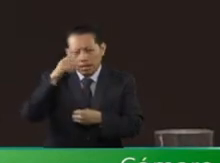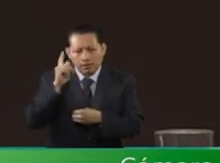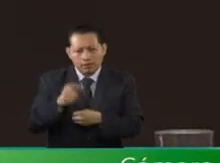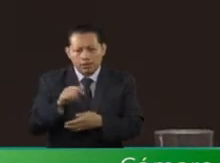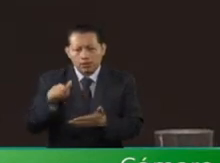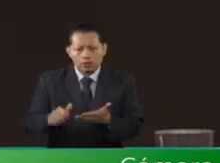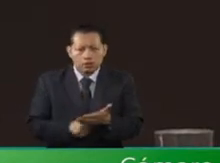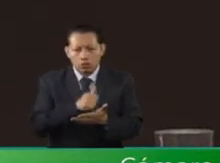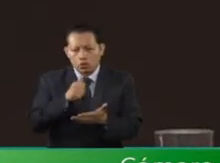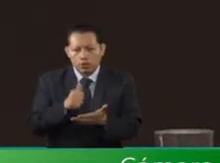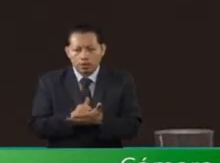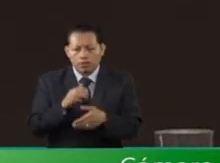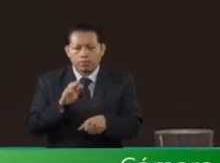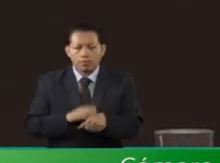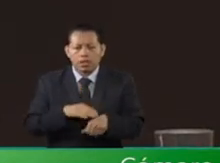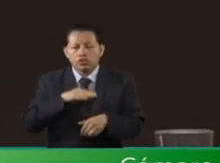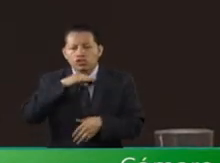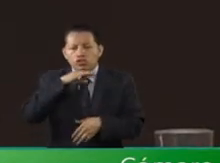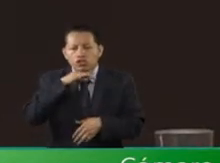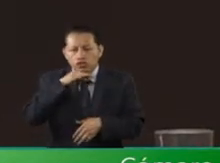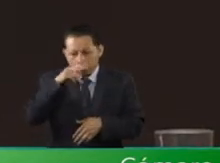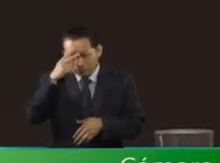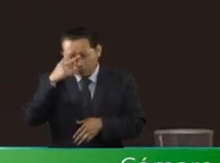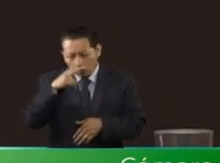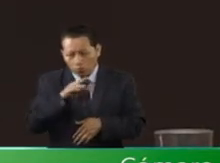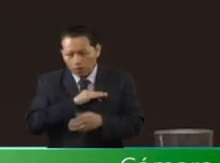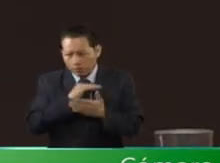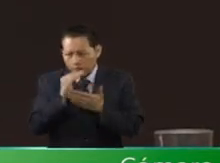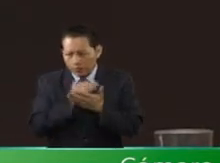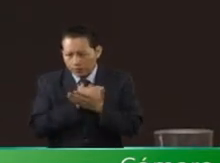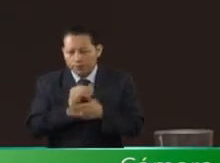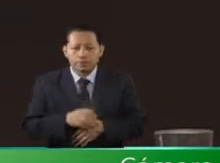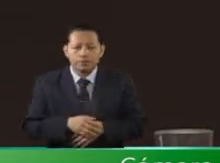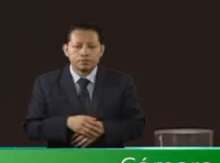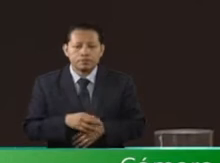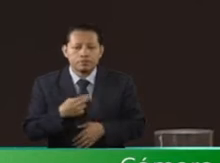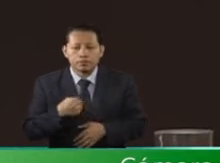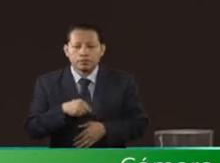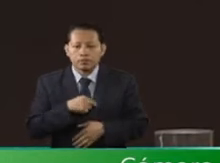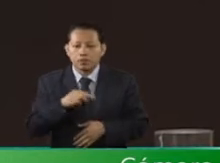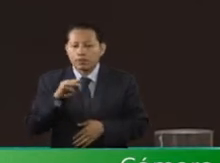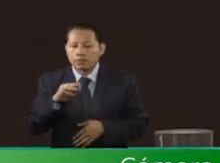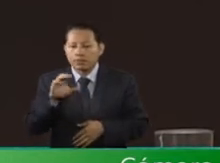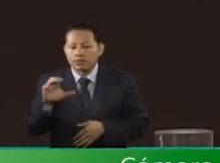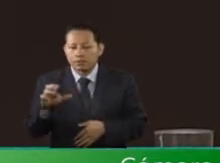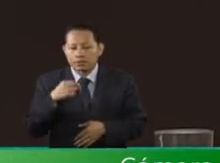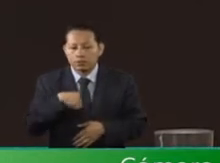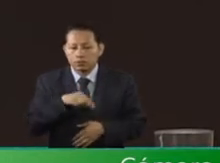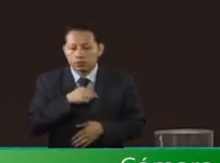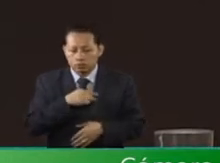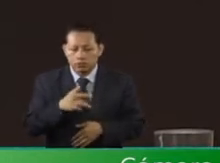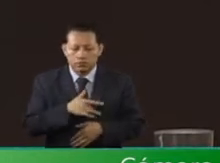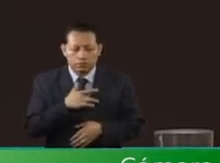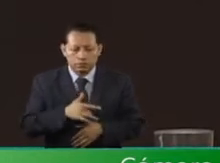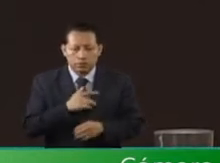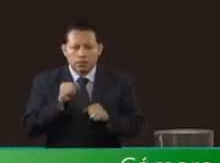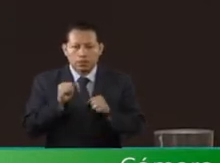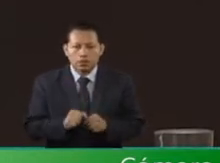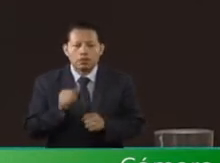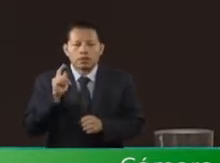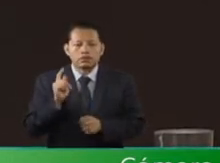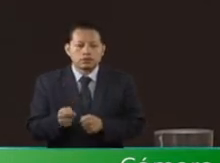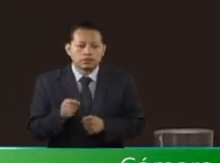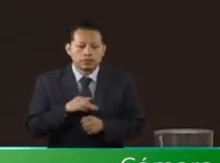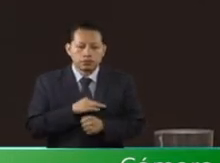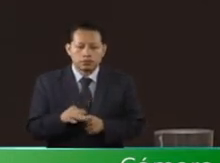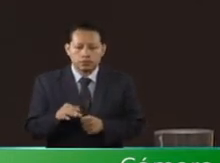de las ciudades más contaminadas de México en movimiento ciudadano estamos convencidos